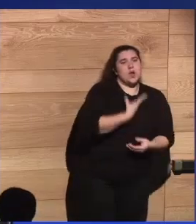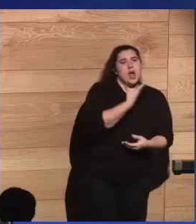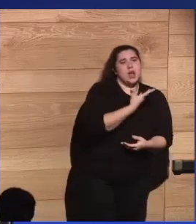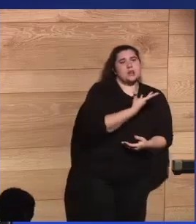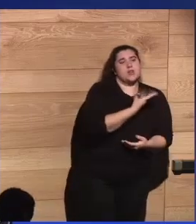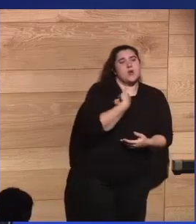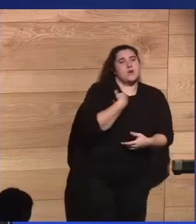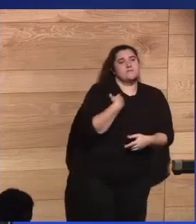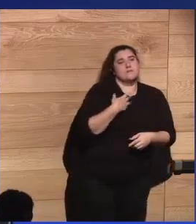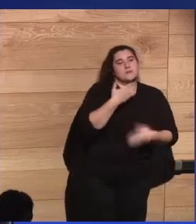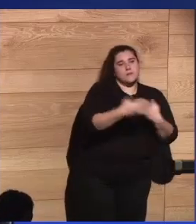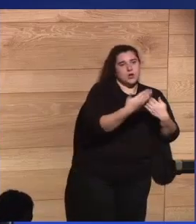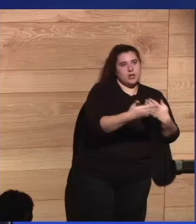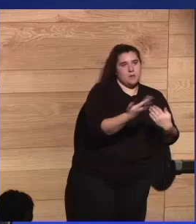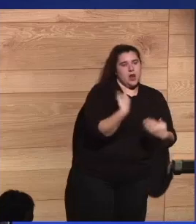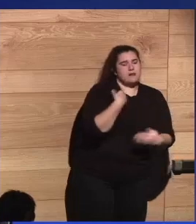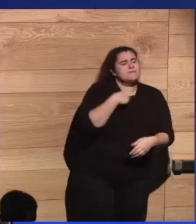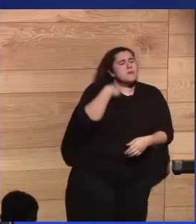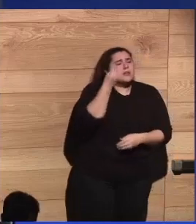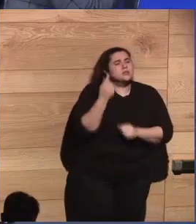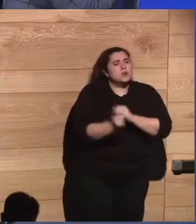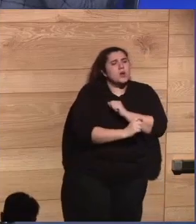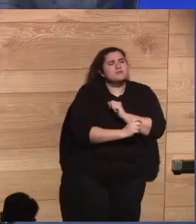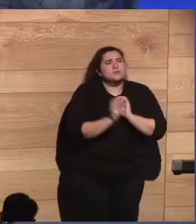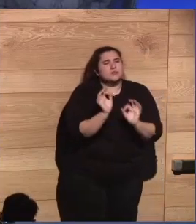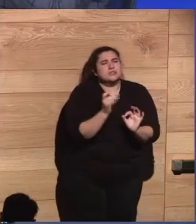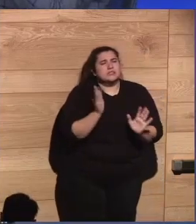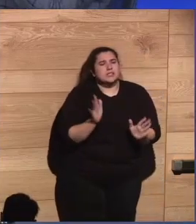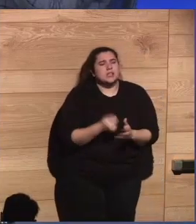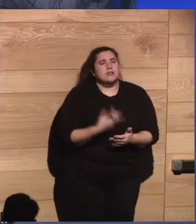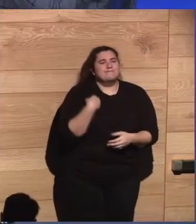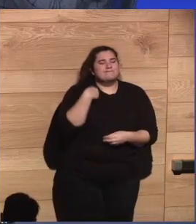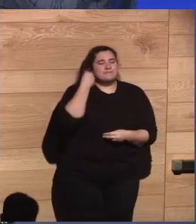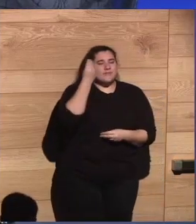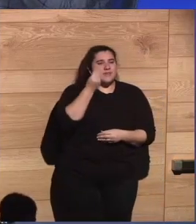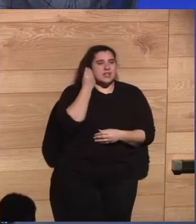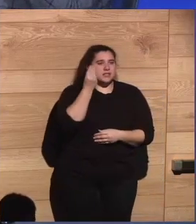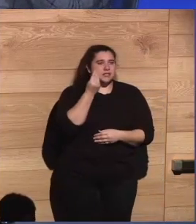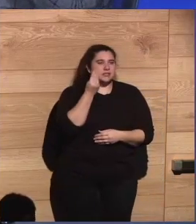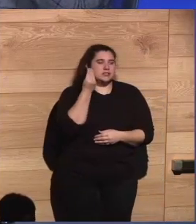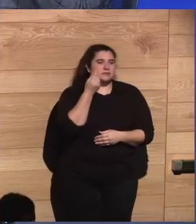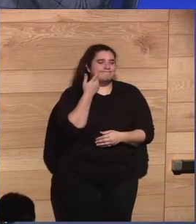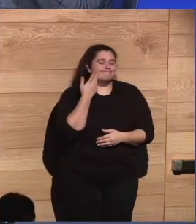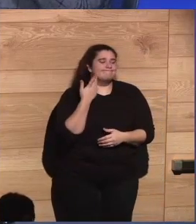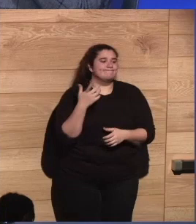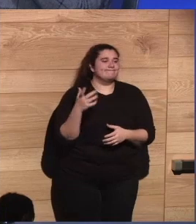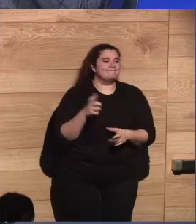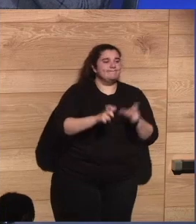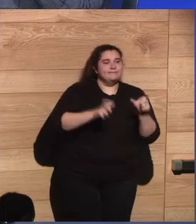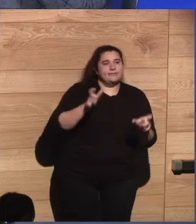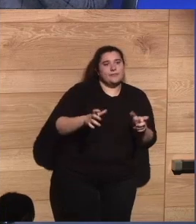contemporánea? Me parece que es una clave. Sí. Yo creo que en realidad todo el